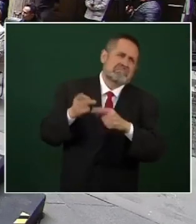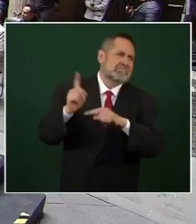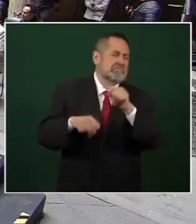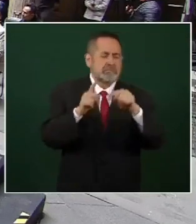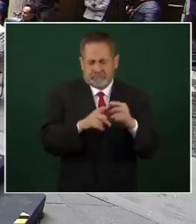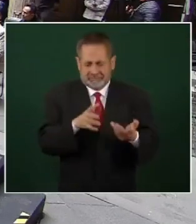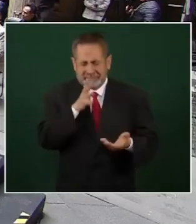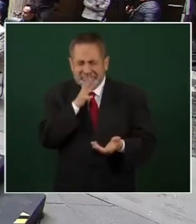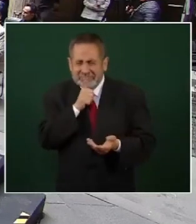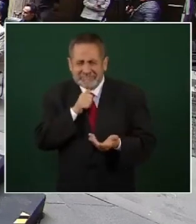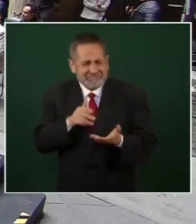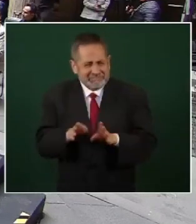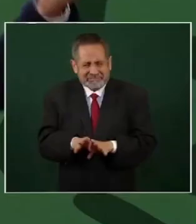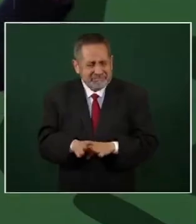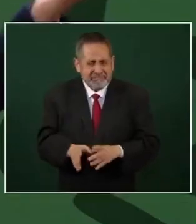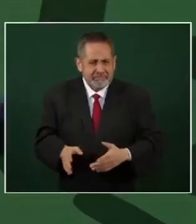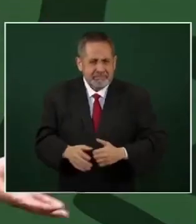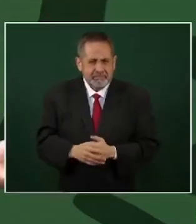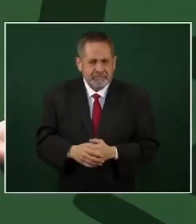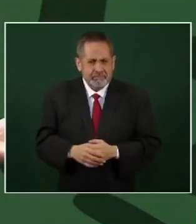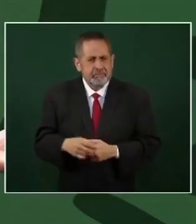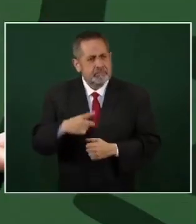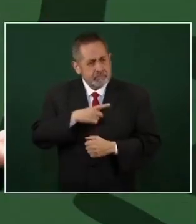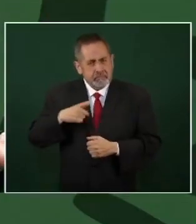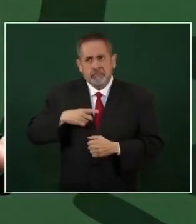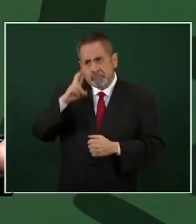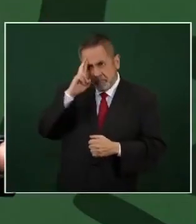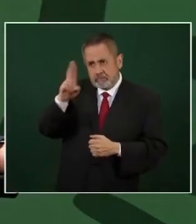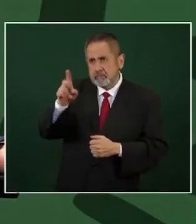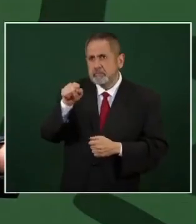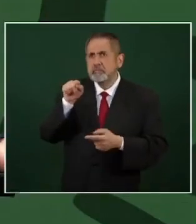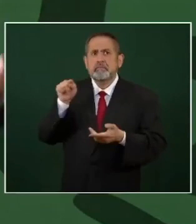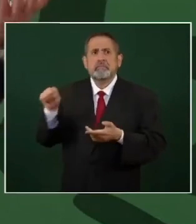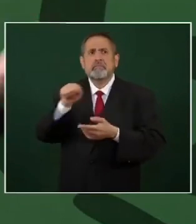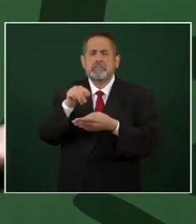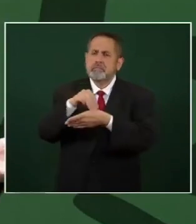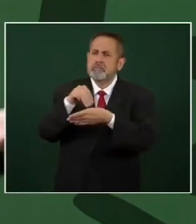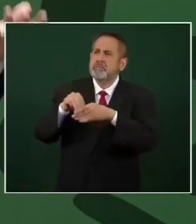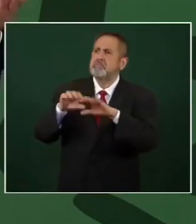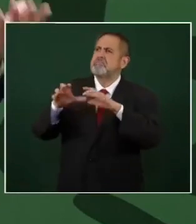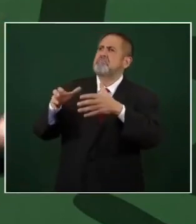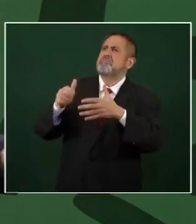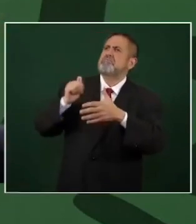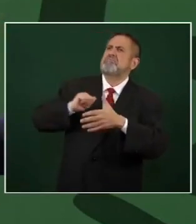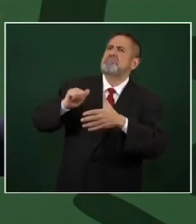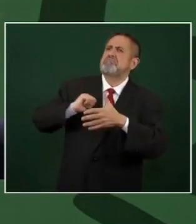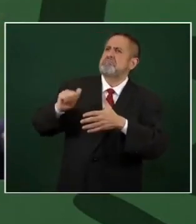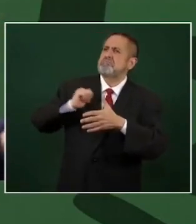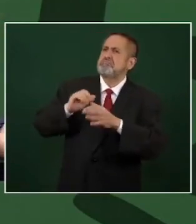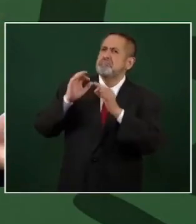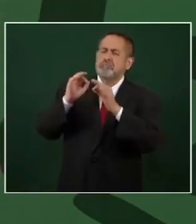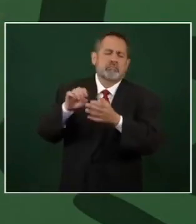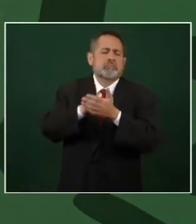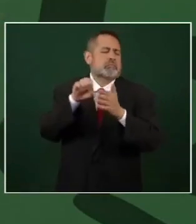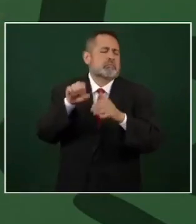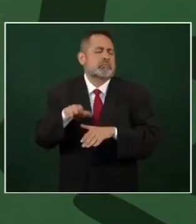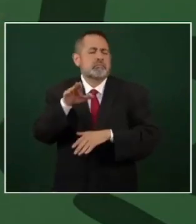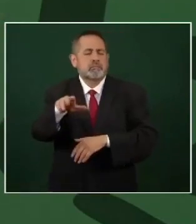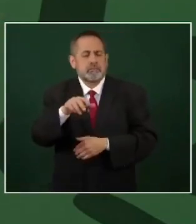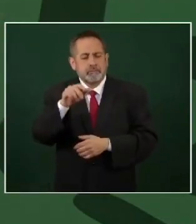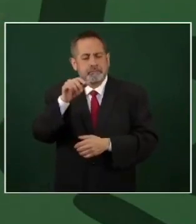O sea, ¿cómo no voy a respetar yo un monumento del cura Hidalgo,